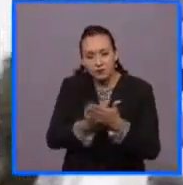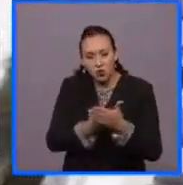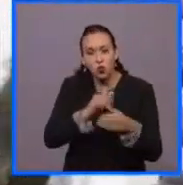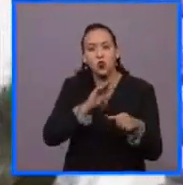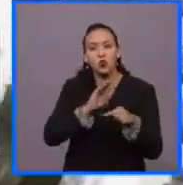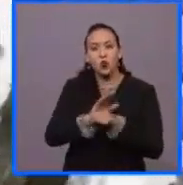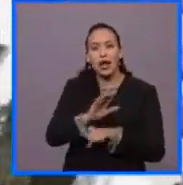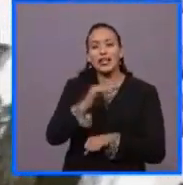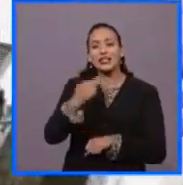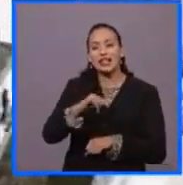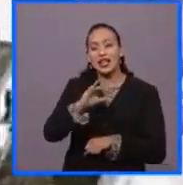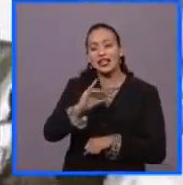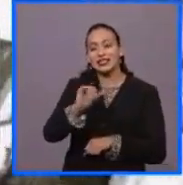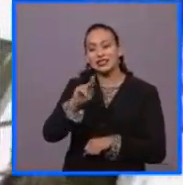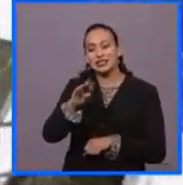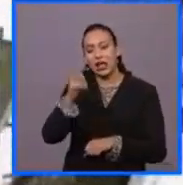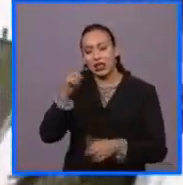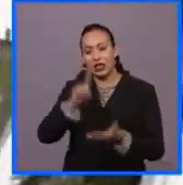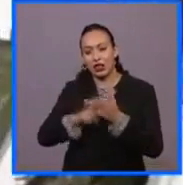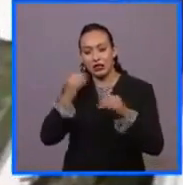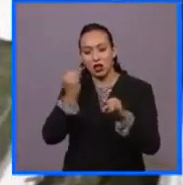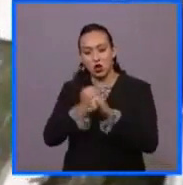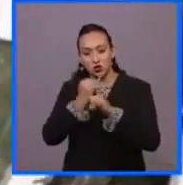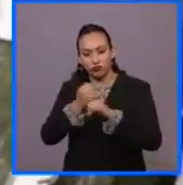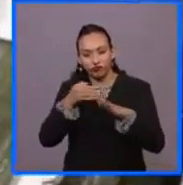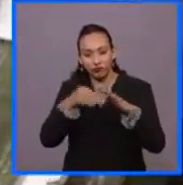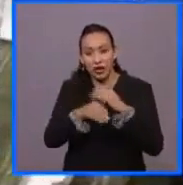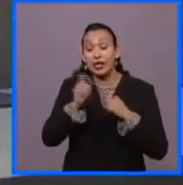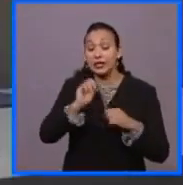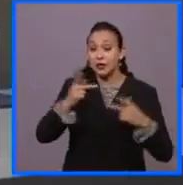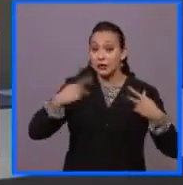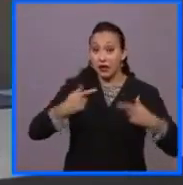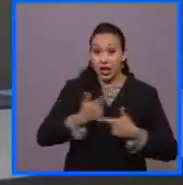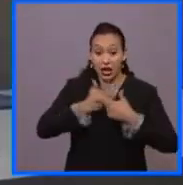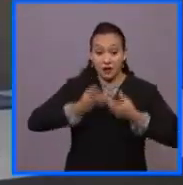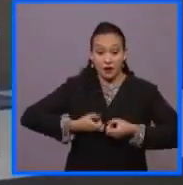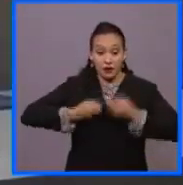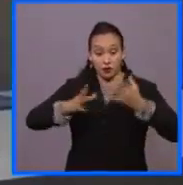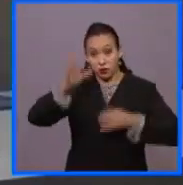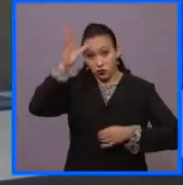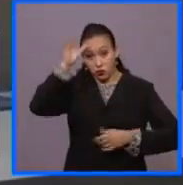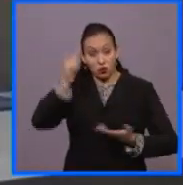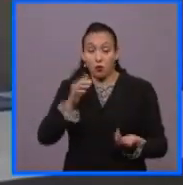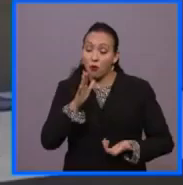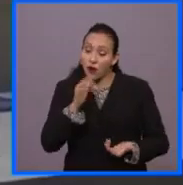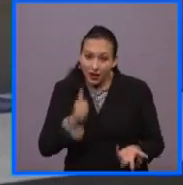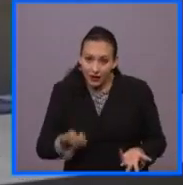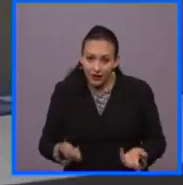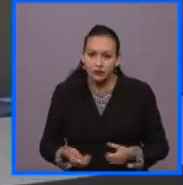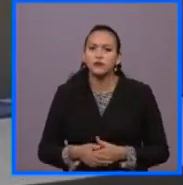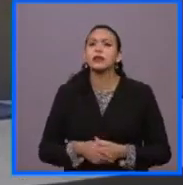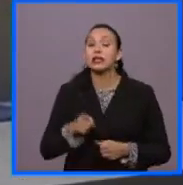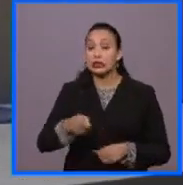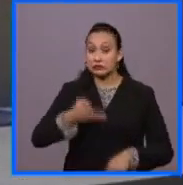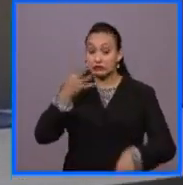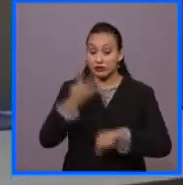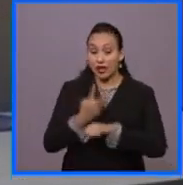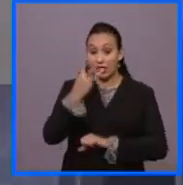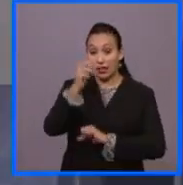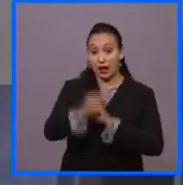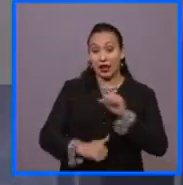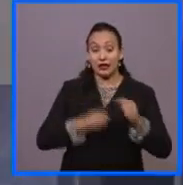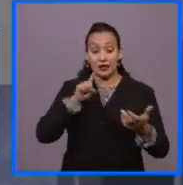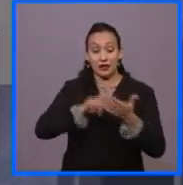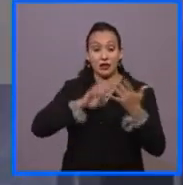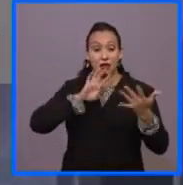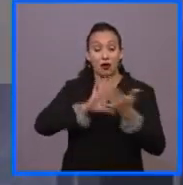pues podría dar lugar a restricciones indebidas a la libertad de expresión. Disposición que sanciona con hasta 3 años de cárcel